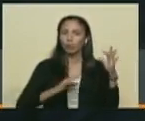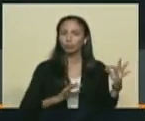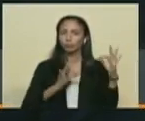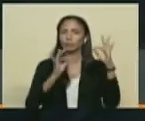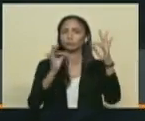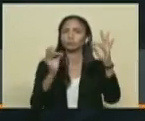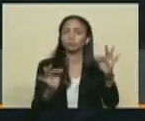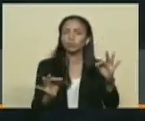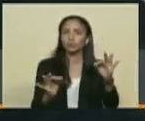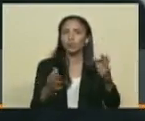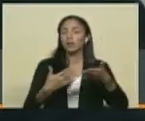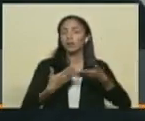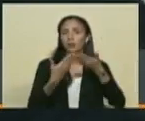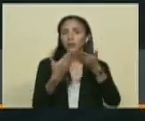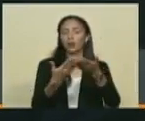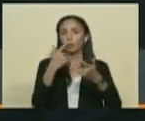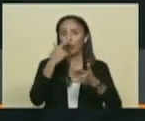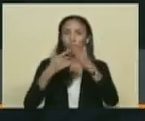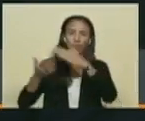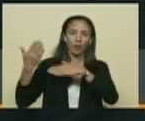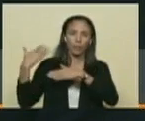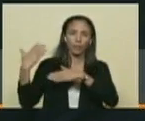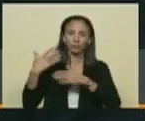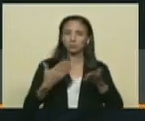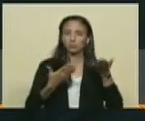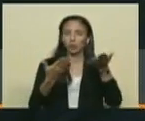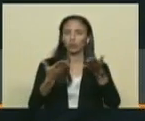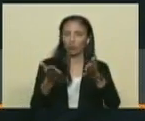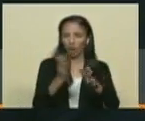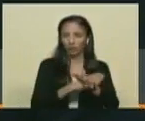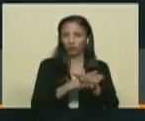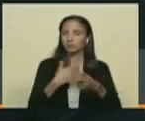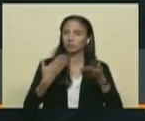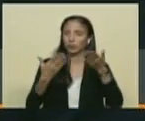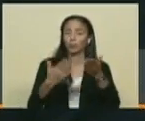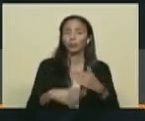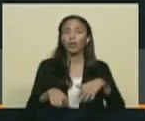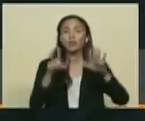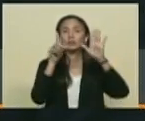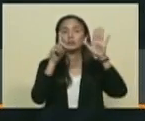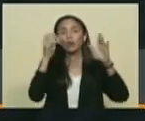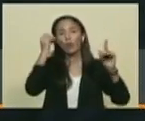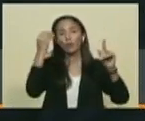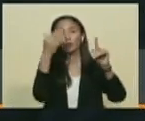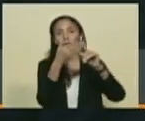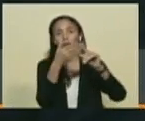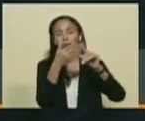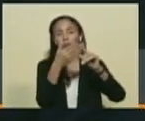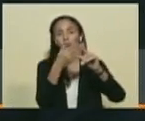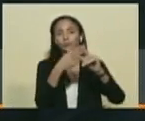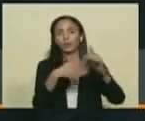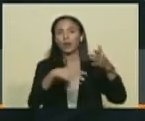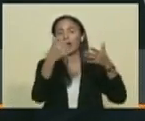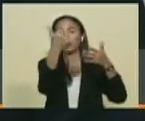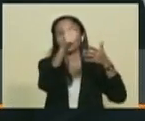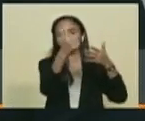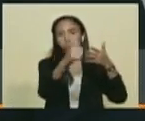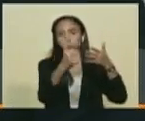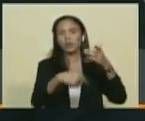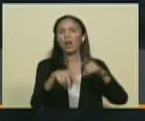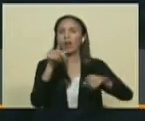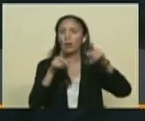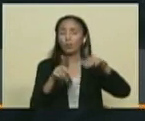entregó la vez pasada. Son 6 puntos, todos ellos complejos.